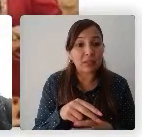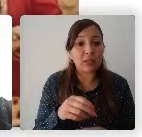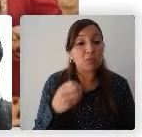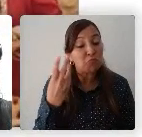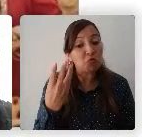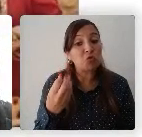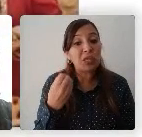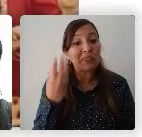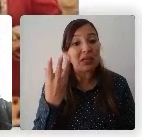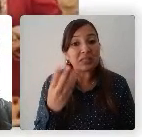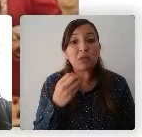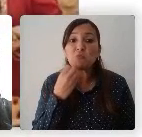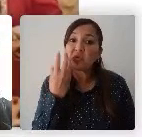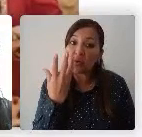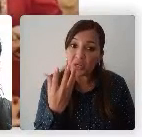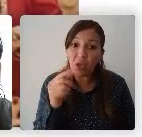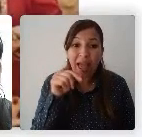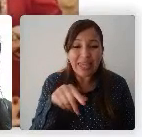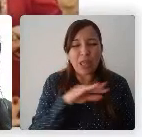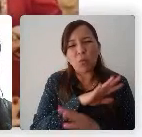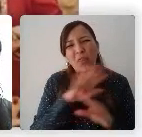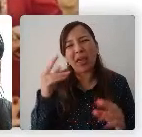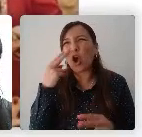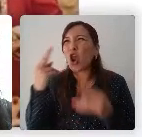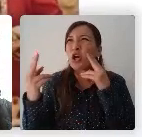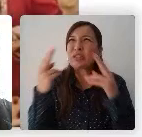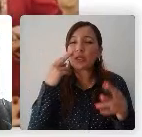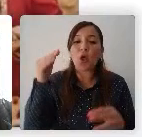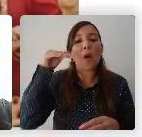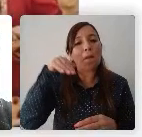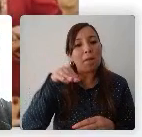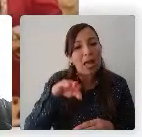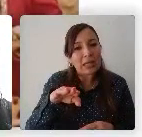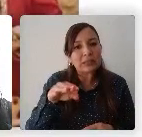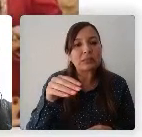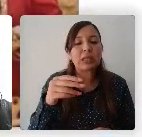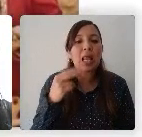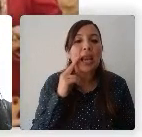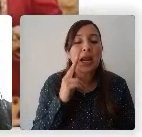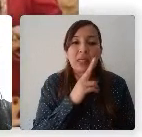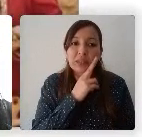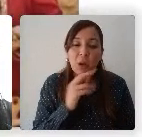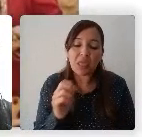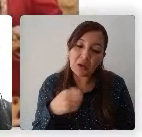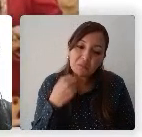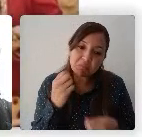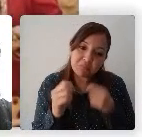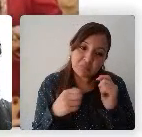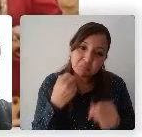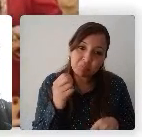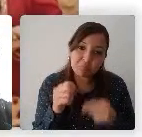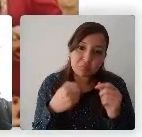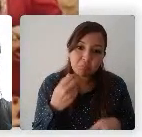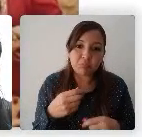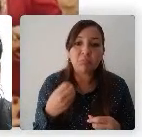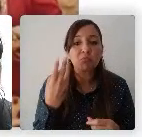donde puedes, luego de todo este trayecto de conocimiento, poder degustar una serie de variedades de